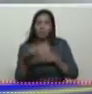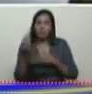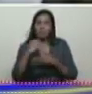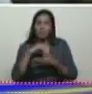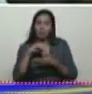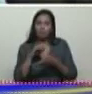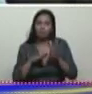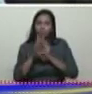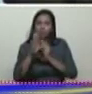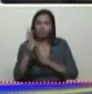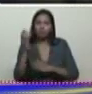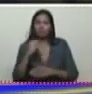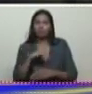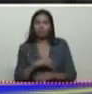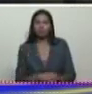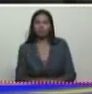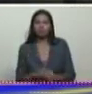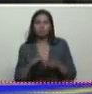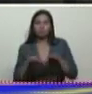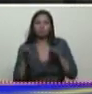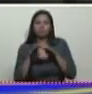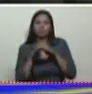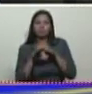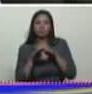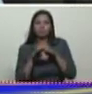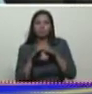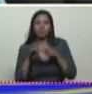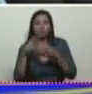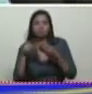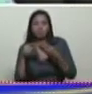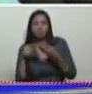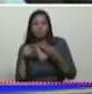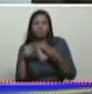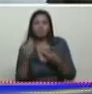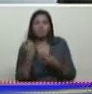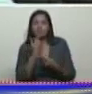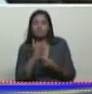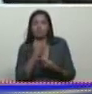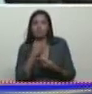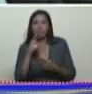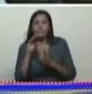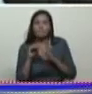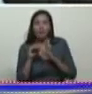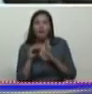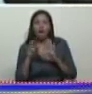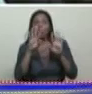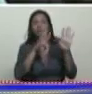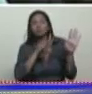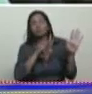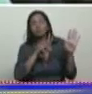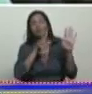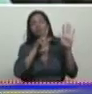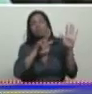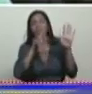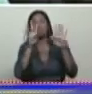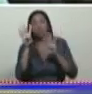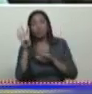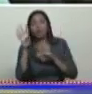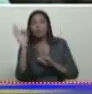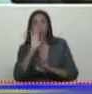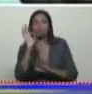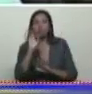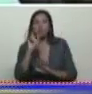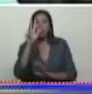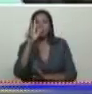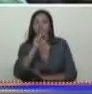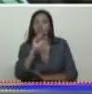y avanzamos. Igual en los casos de difteria, la disminución del 89%. 3 semanas sin